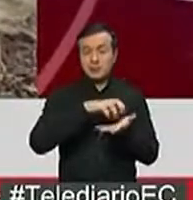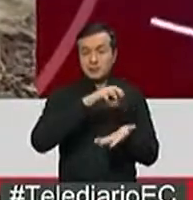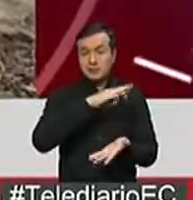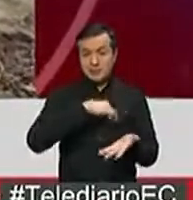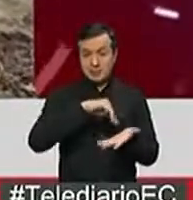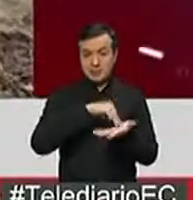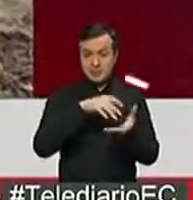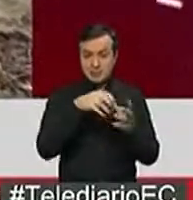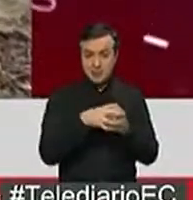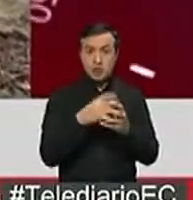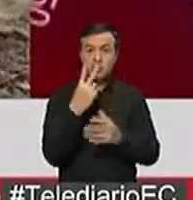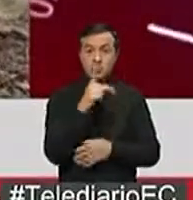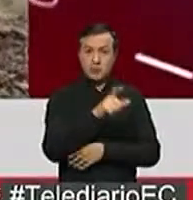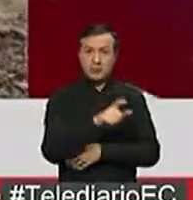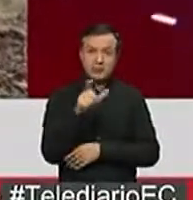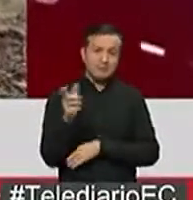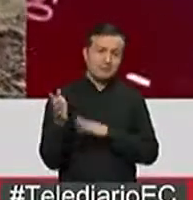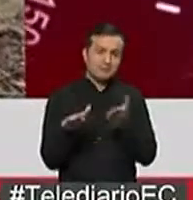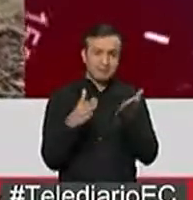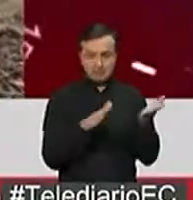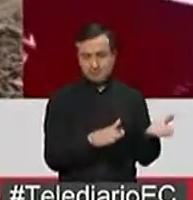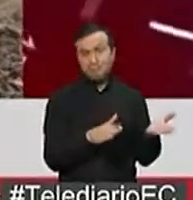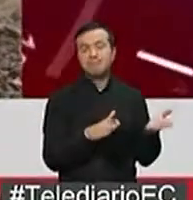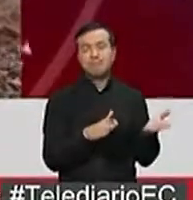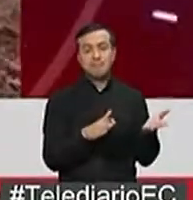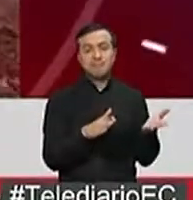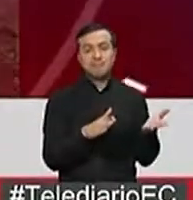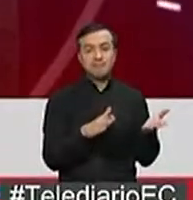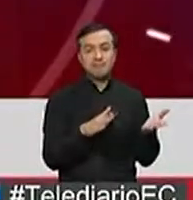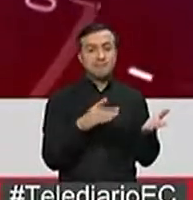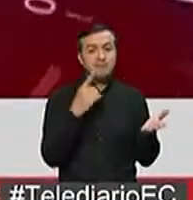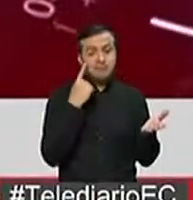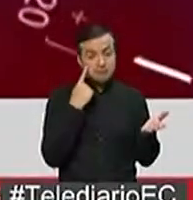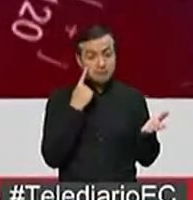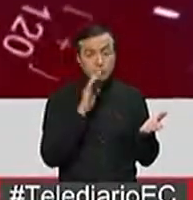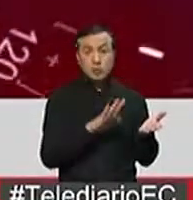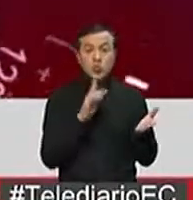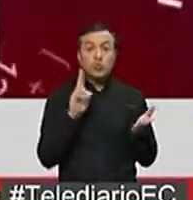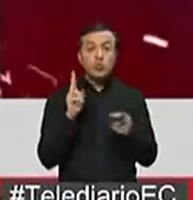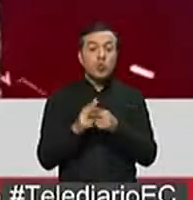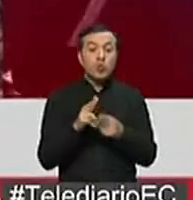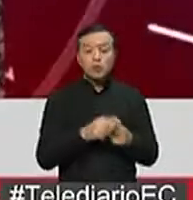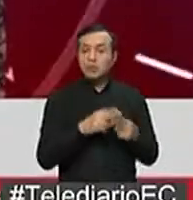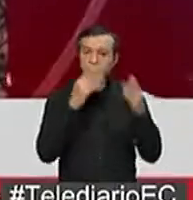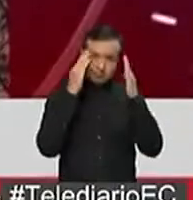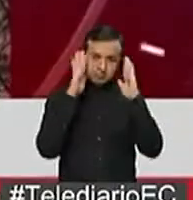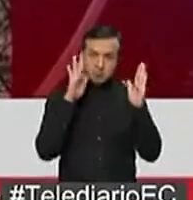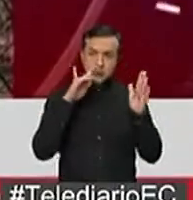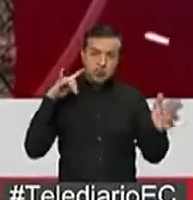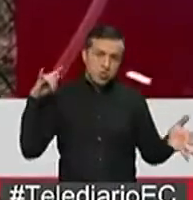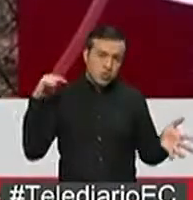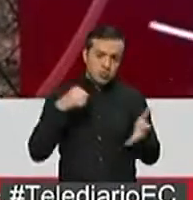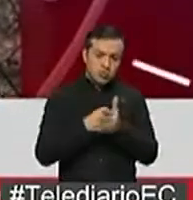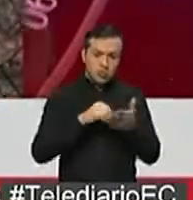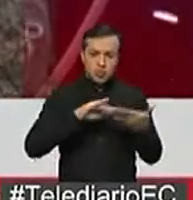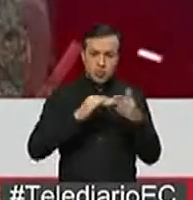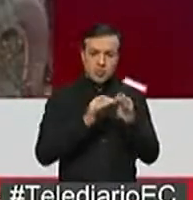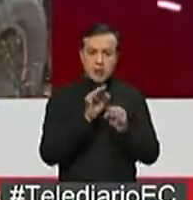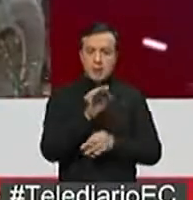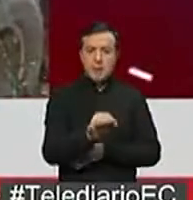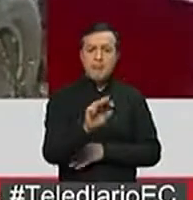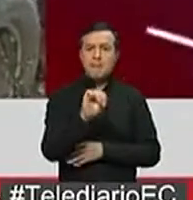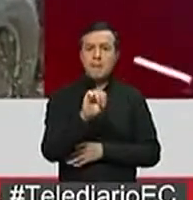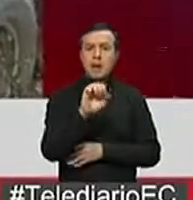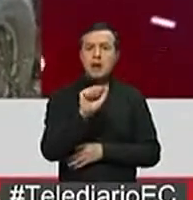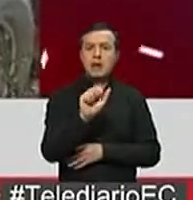2 tripulantes fallecieron en el interior de la aeronave y no se confirman sus identidades. La avioneta cayó en la comunidad de Manantial.